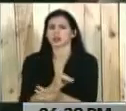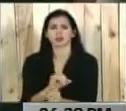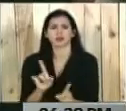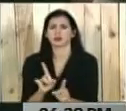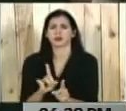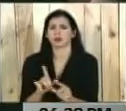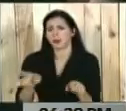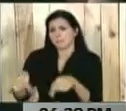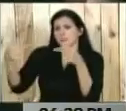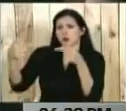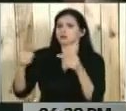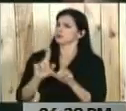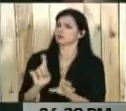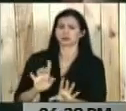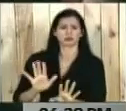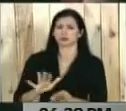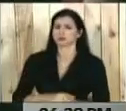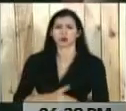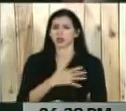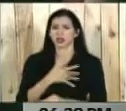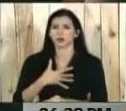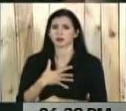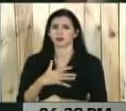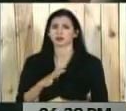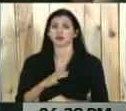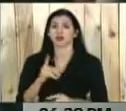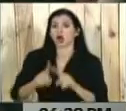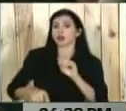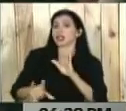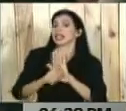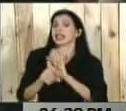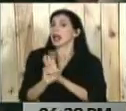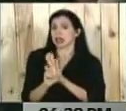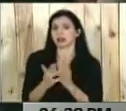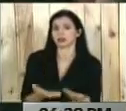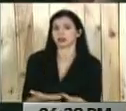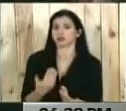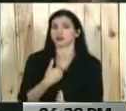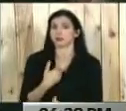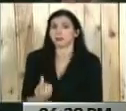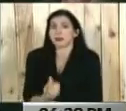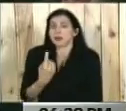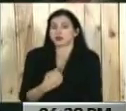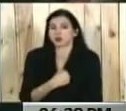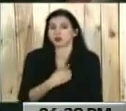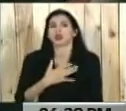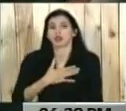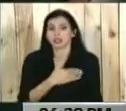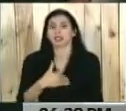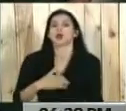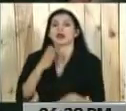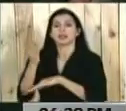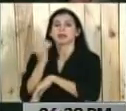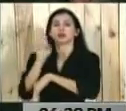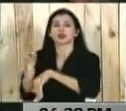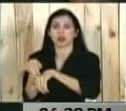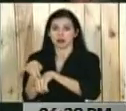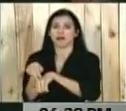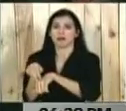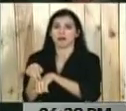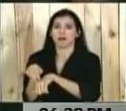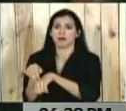una confrontación sobre elementos ilegales. Yo soy el primero que me gustaría ir a la Asamblea Nacional